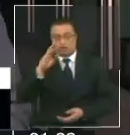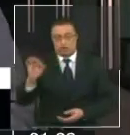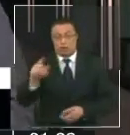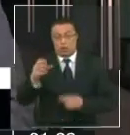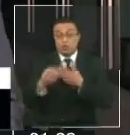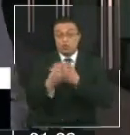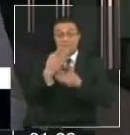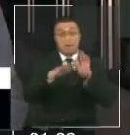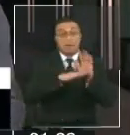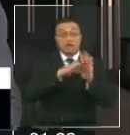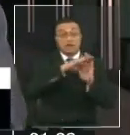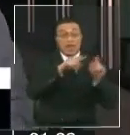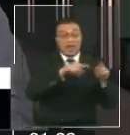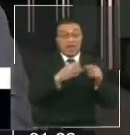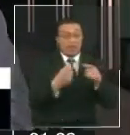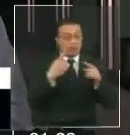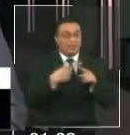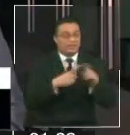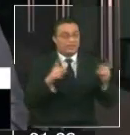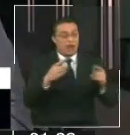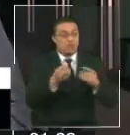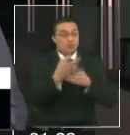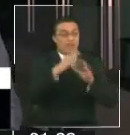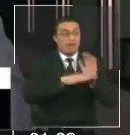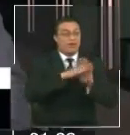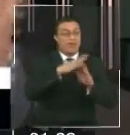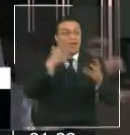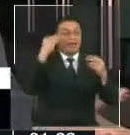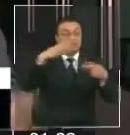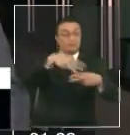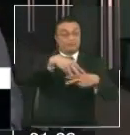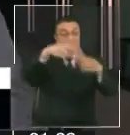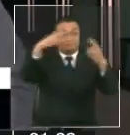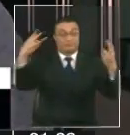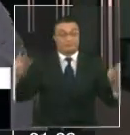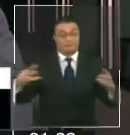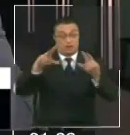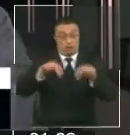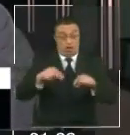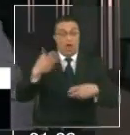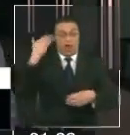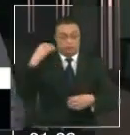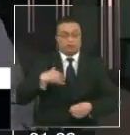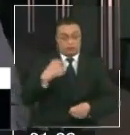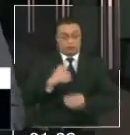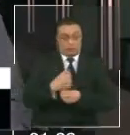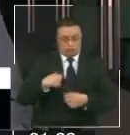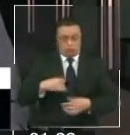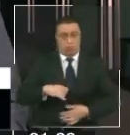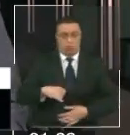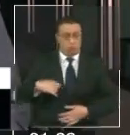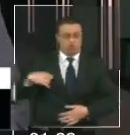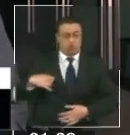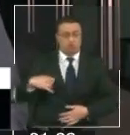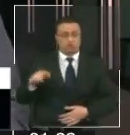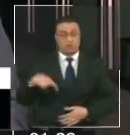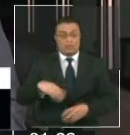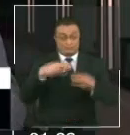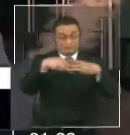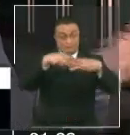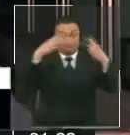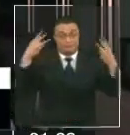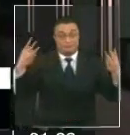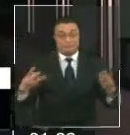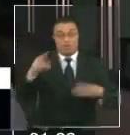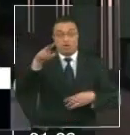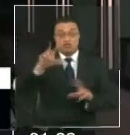nueva mayoría, yo creo que la gran diferencia entre la nueva mayoría y la Concertación, para la cual yo trabajé y me siento orgulloso de haberlo hecho, es que en la Concertación las ideas